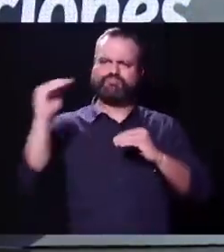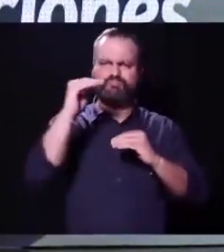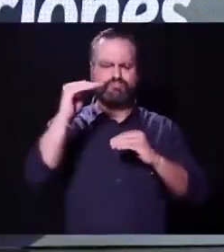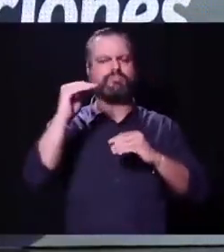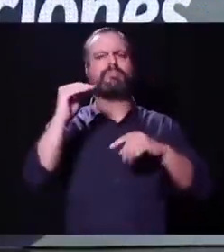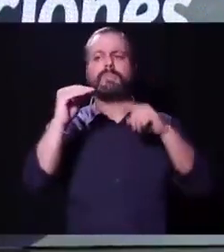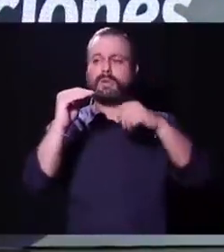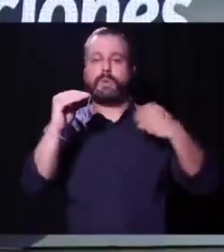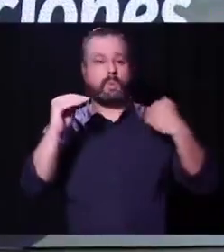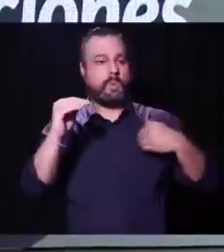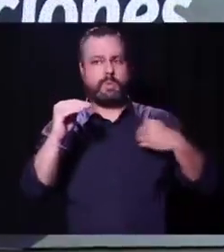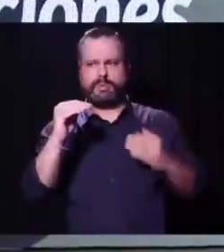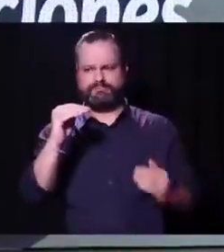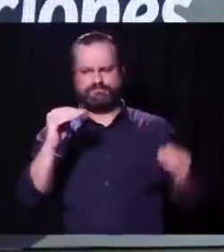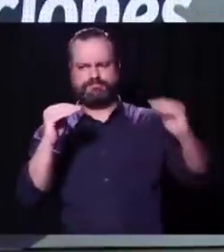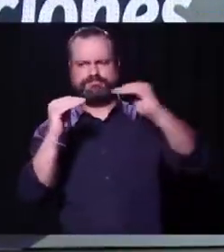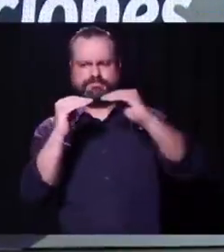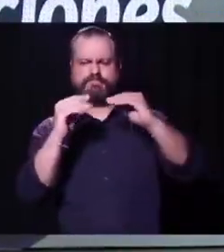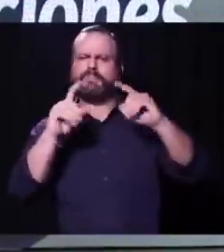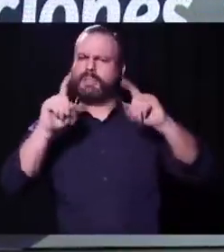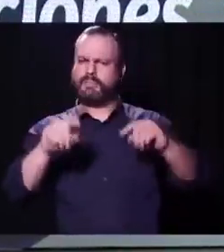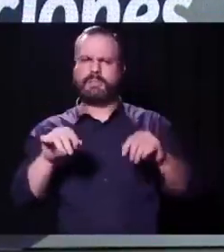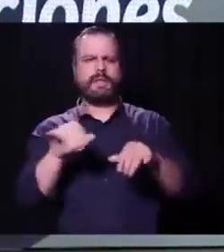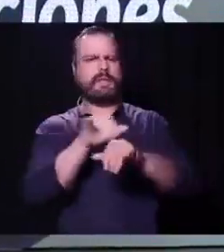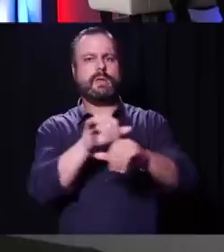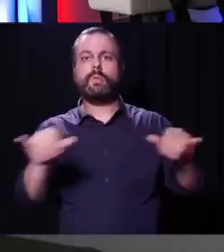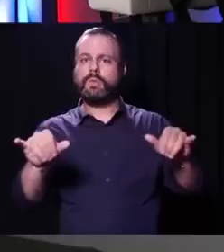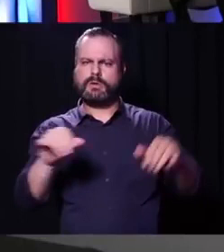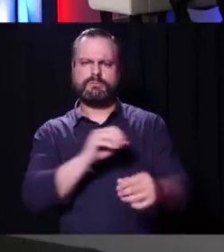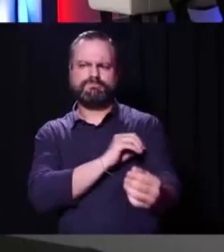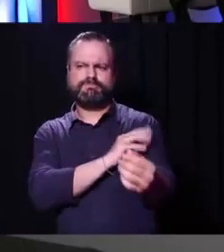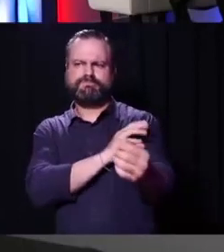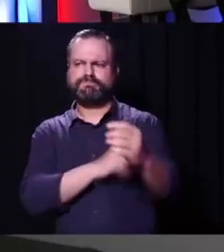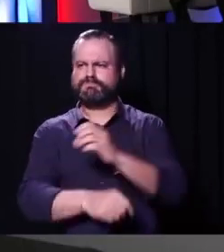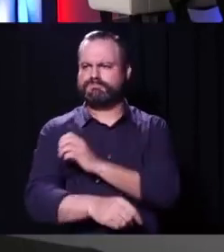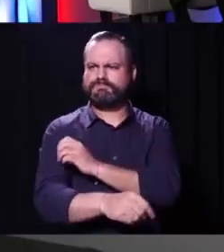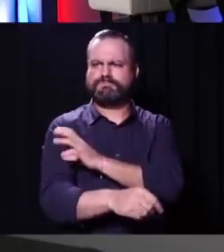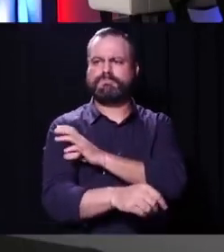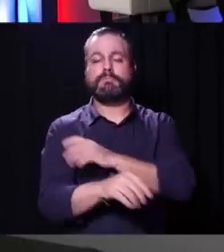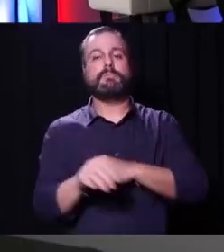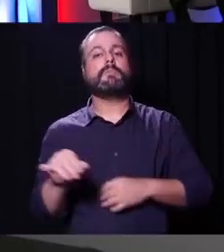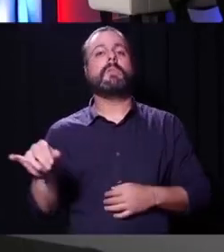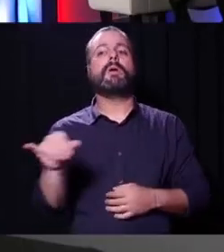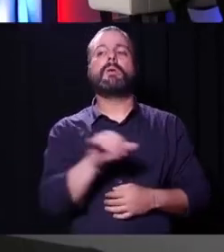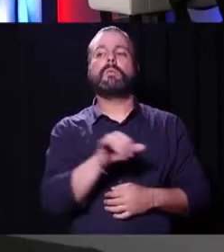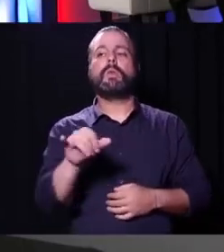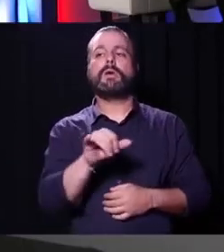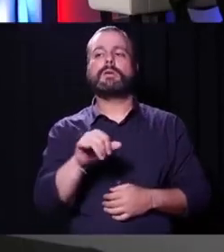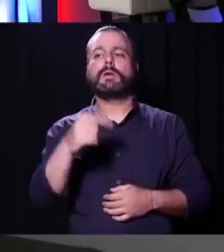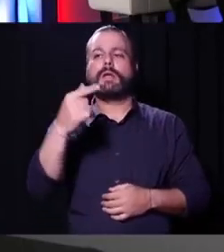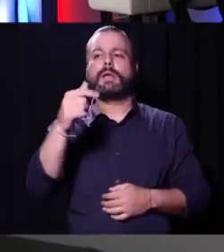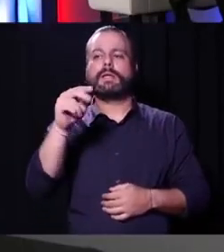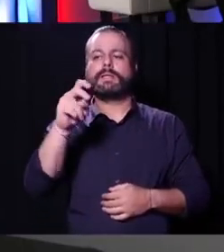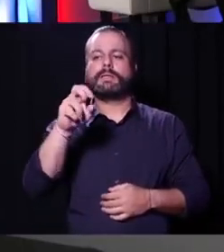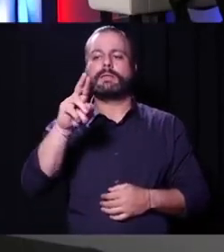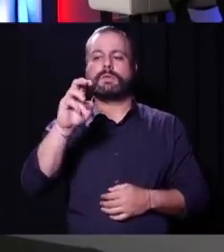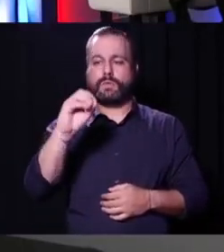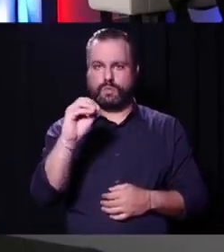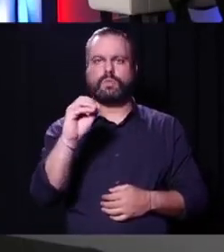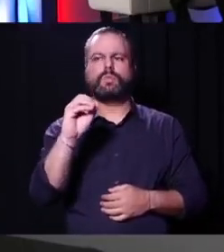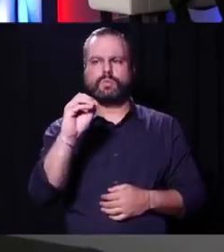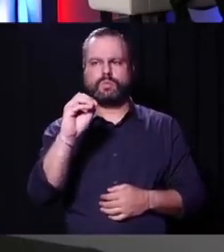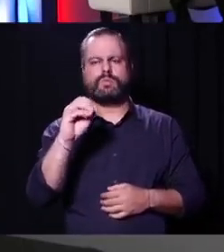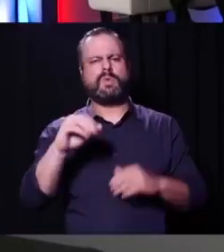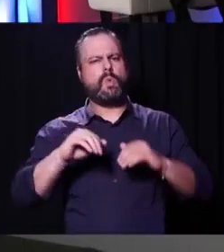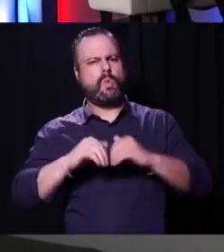cumpla, por ejemplo, a nivel estatal, el requerimiento de esa igualdad de género que no se está cumpliendo. Pero ahí hay una ley que se cumpla.